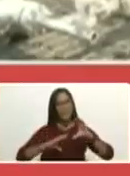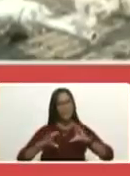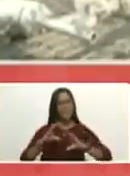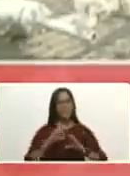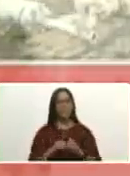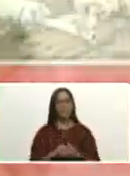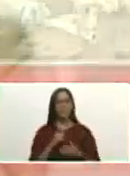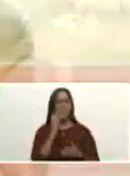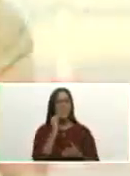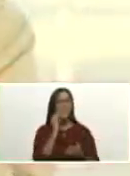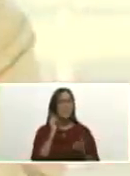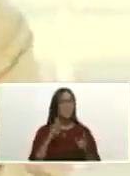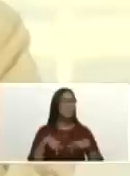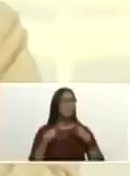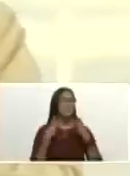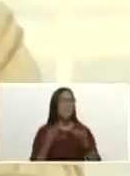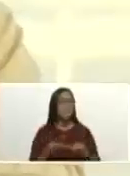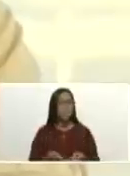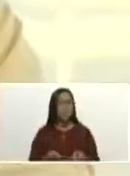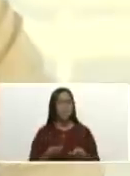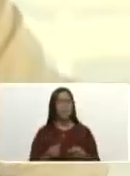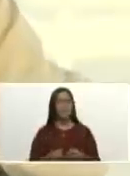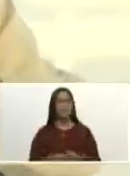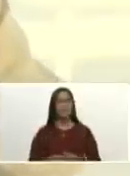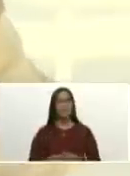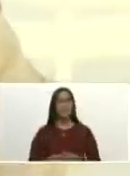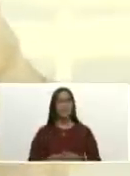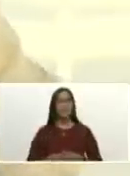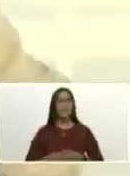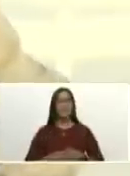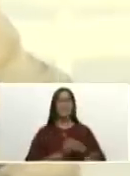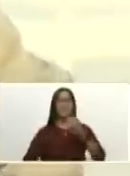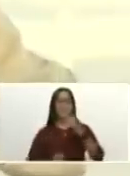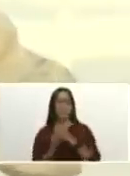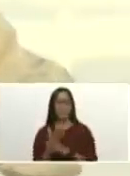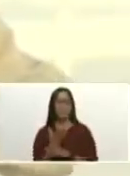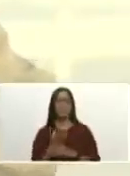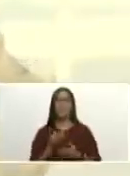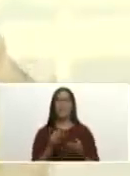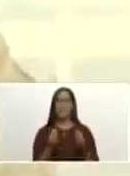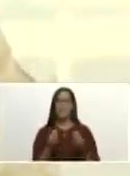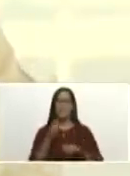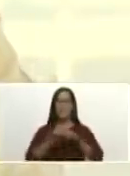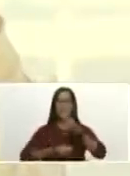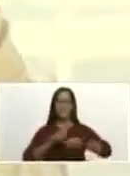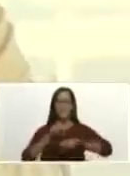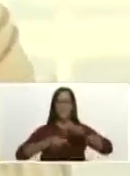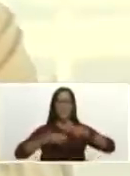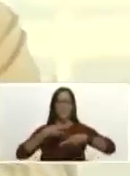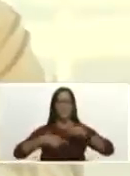es una innovación, es una creación de las tantas que hacemos en Revolución,